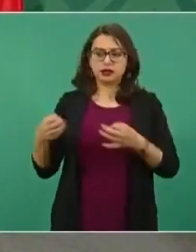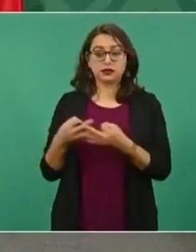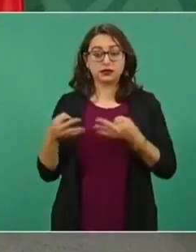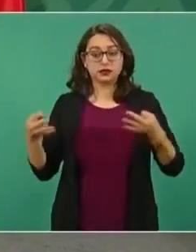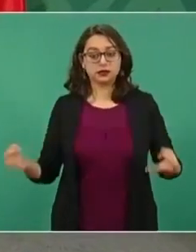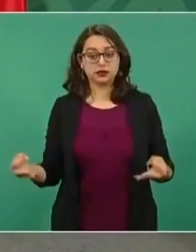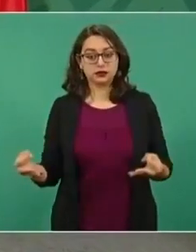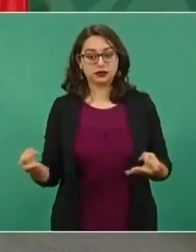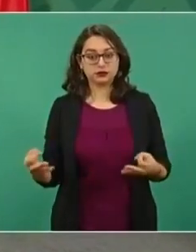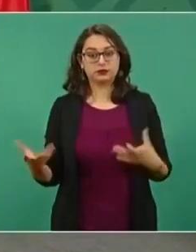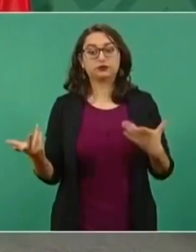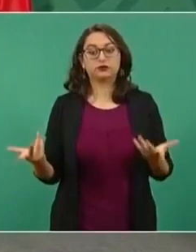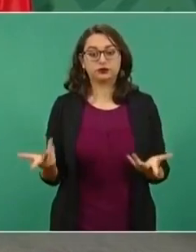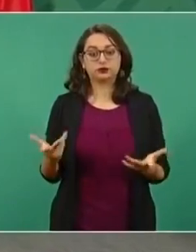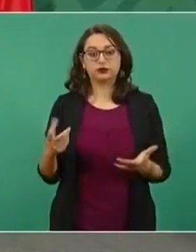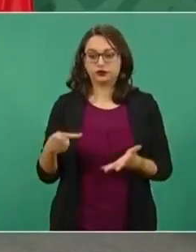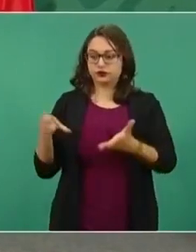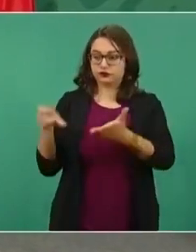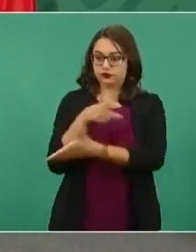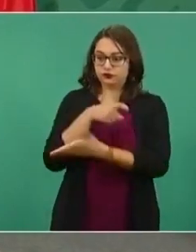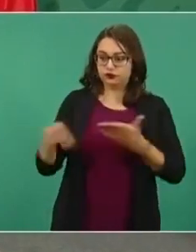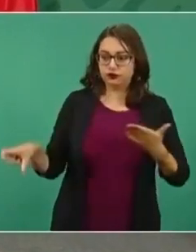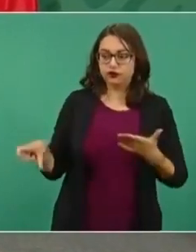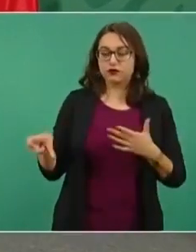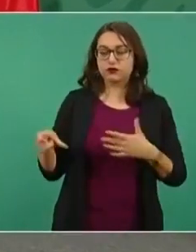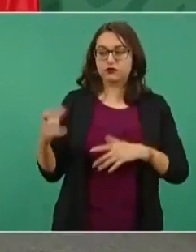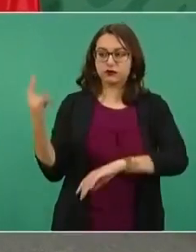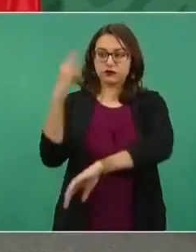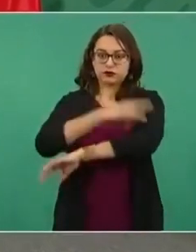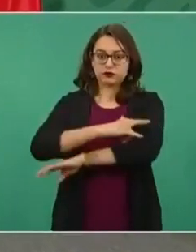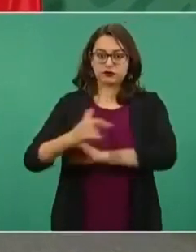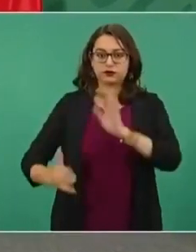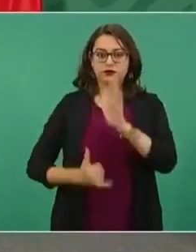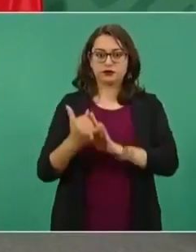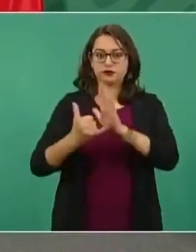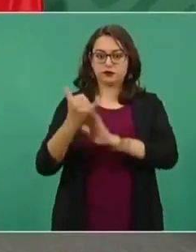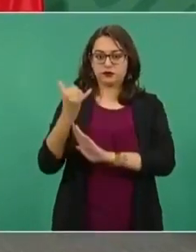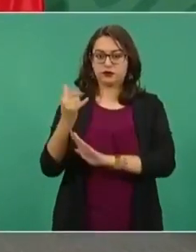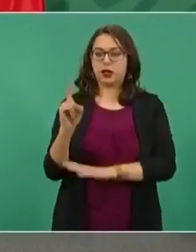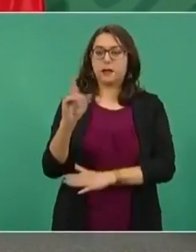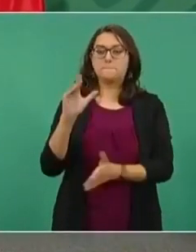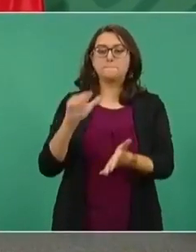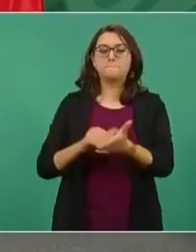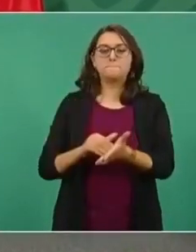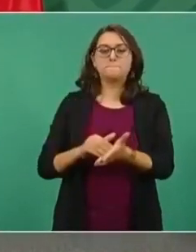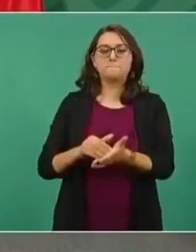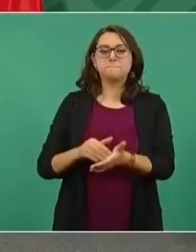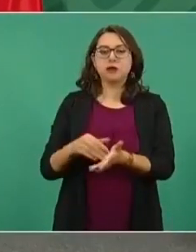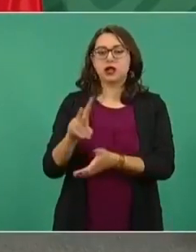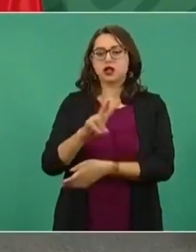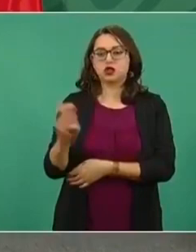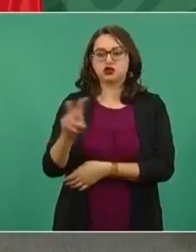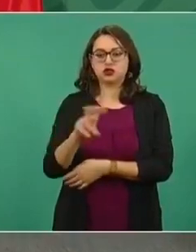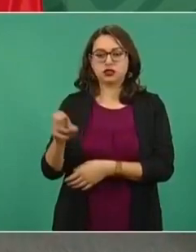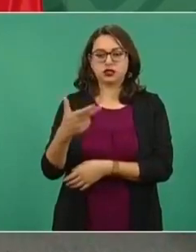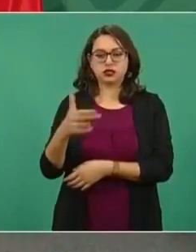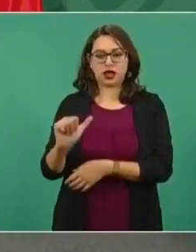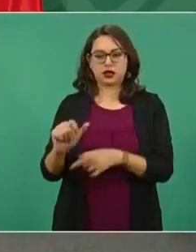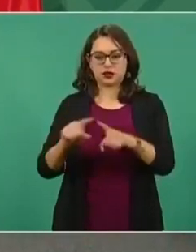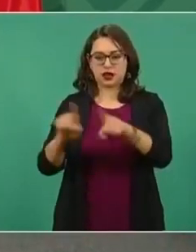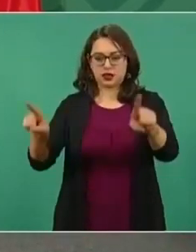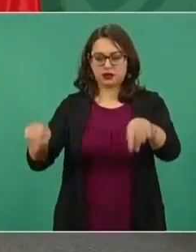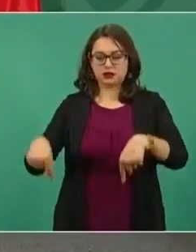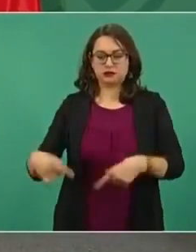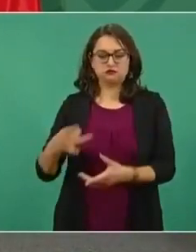y lo que se va a adquirir para el nuevo aeropuerto son 1.200 hectáreas.